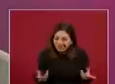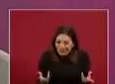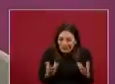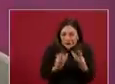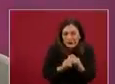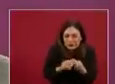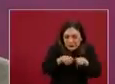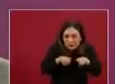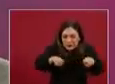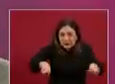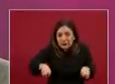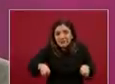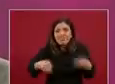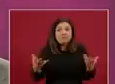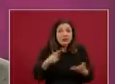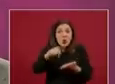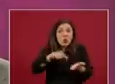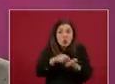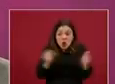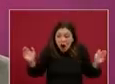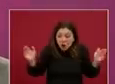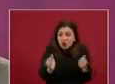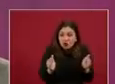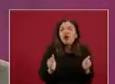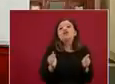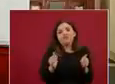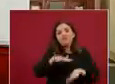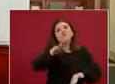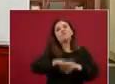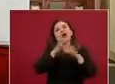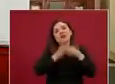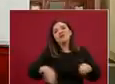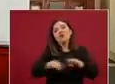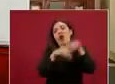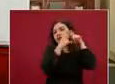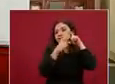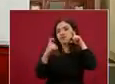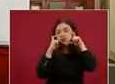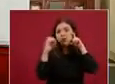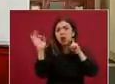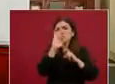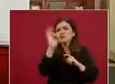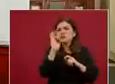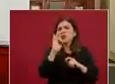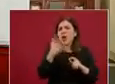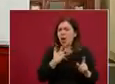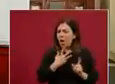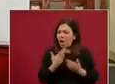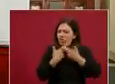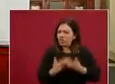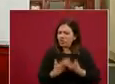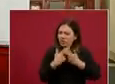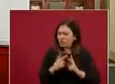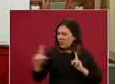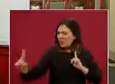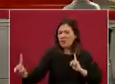demasiado estrechos en el espacio, pues es de mayor importancia. Cuando estamos a buena distancia,